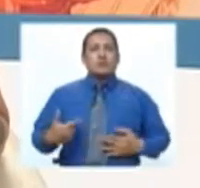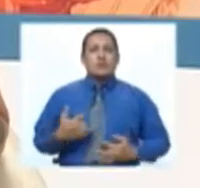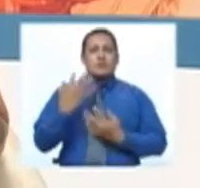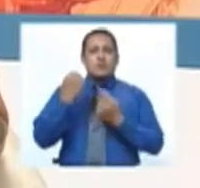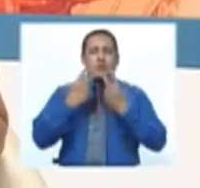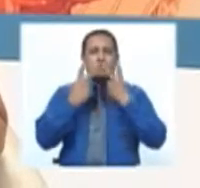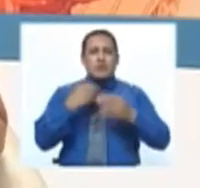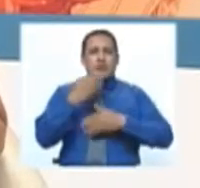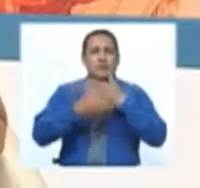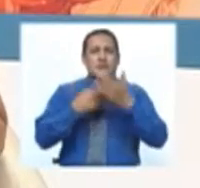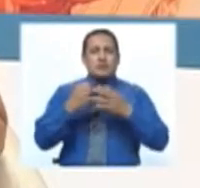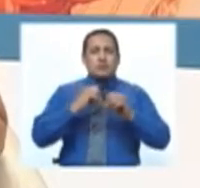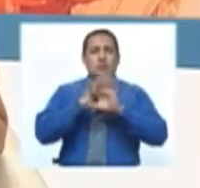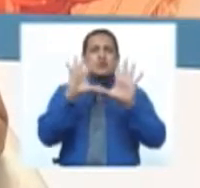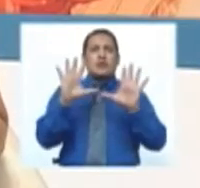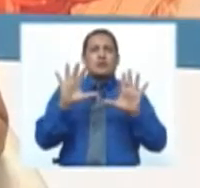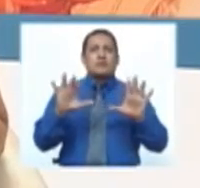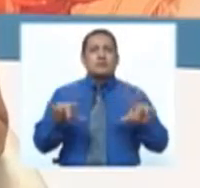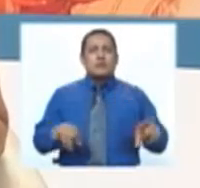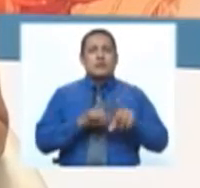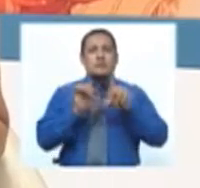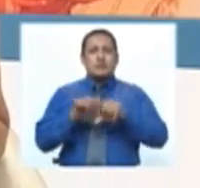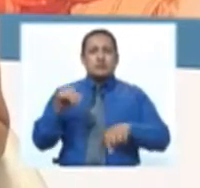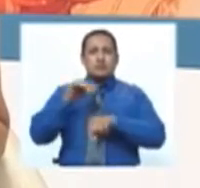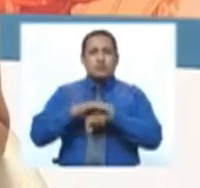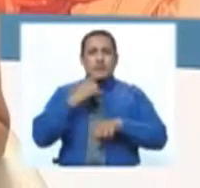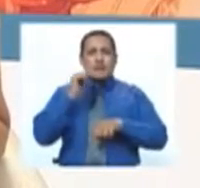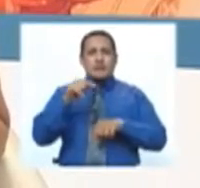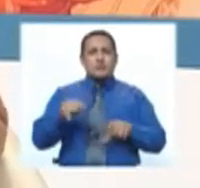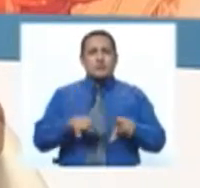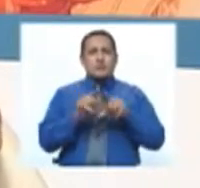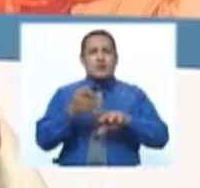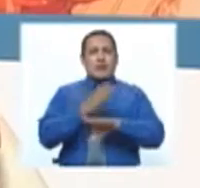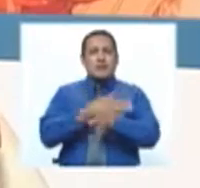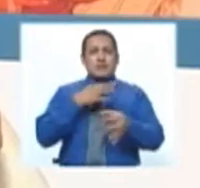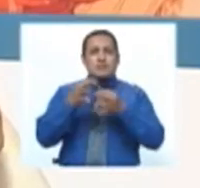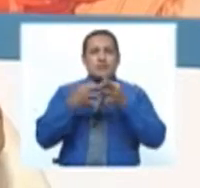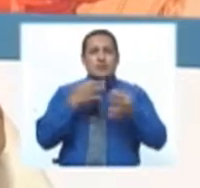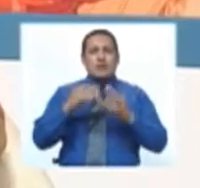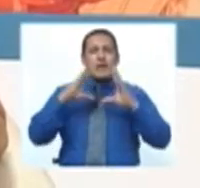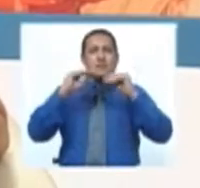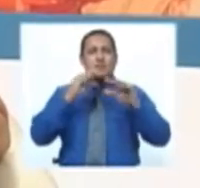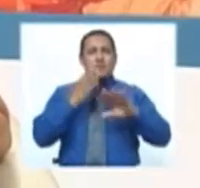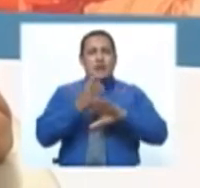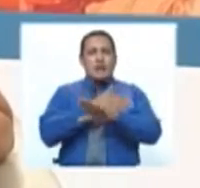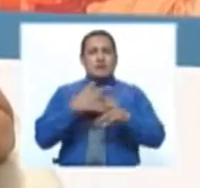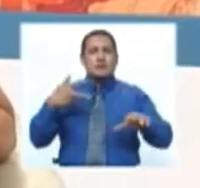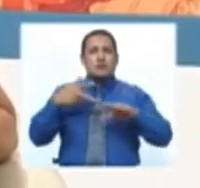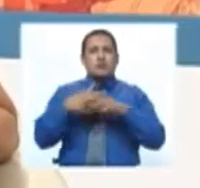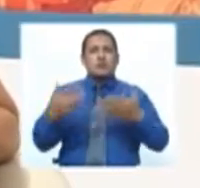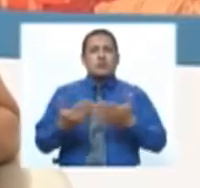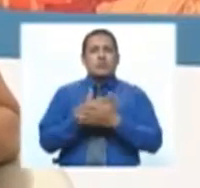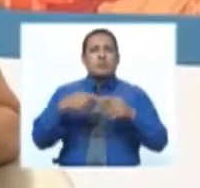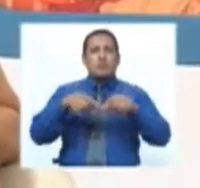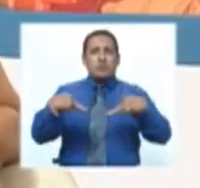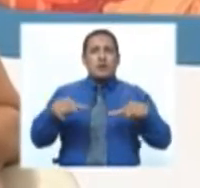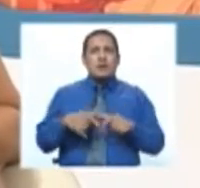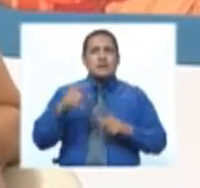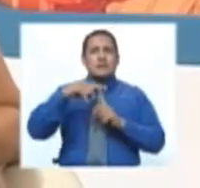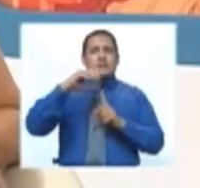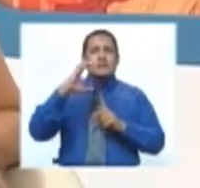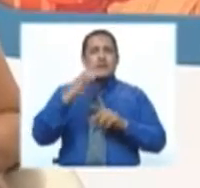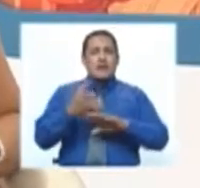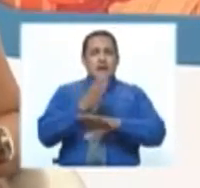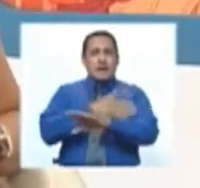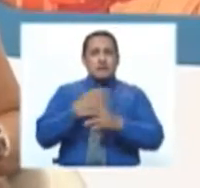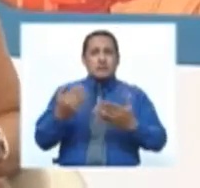que haya quedado ahí un poco claro, y sobre todo también comentando esto que hablábamos a la pausa, del nuevo local, también del Tribunal Constitucional,